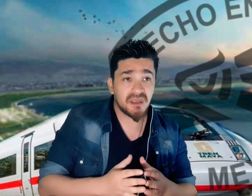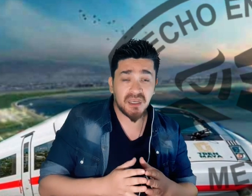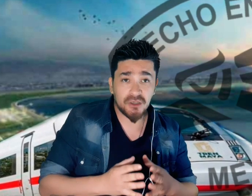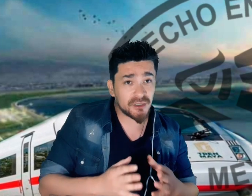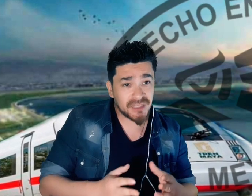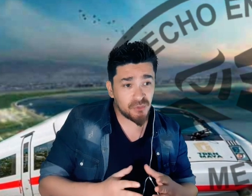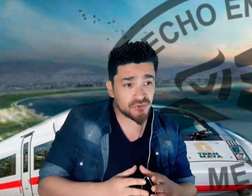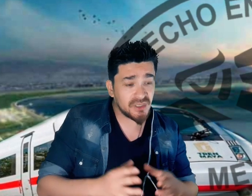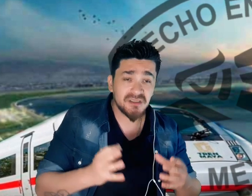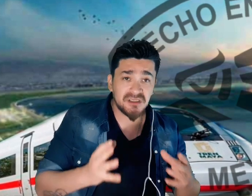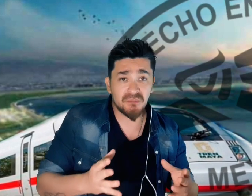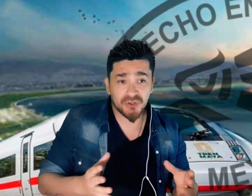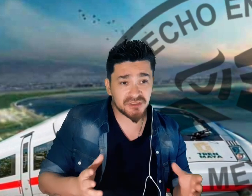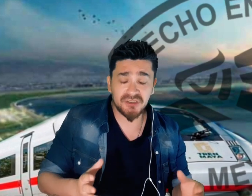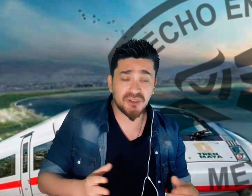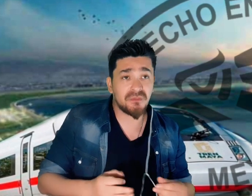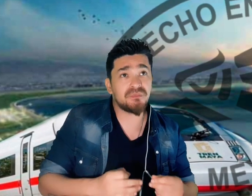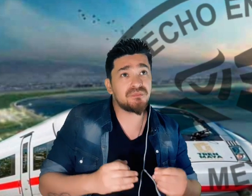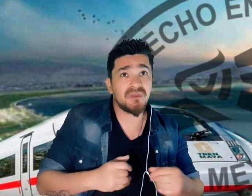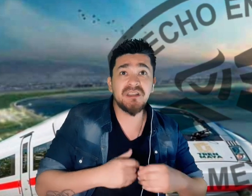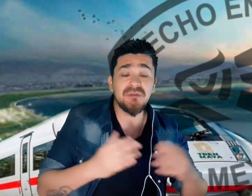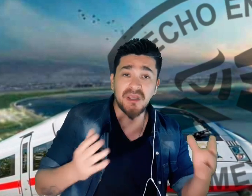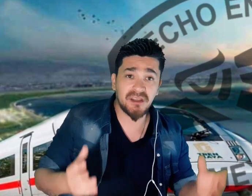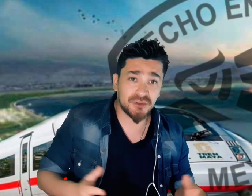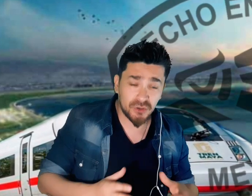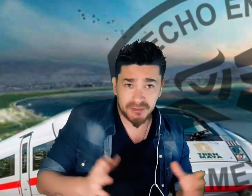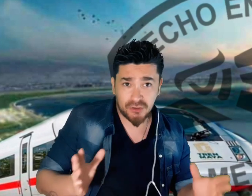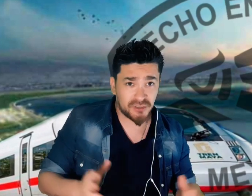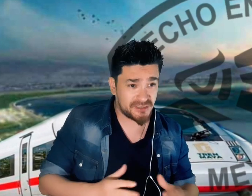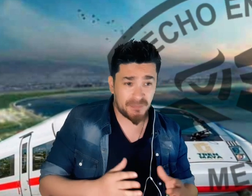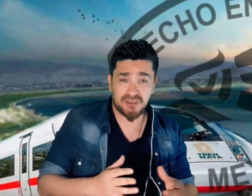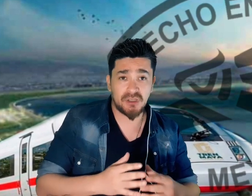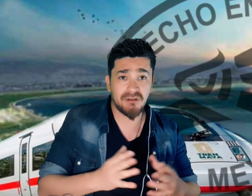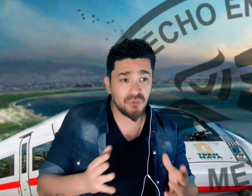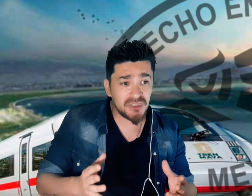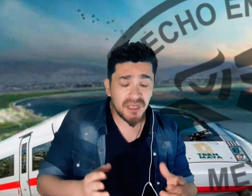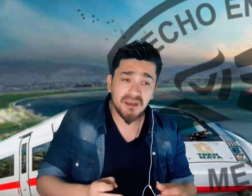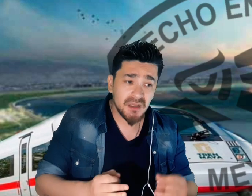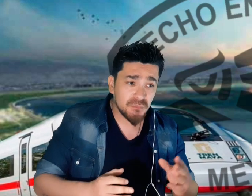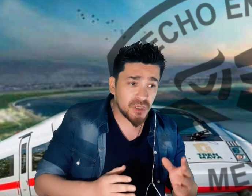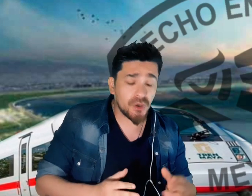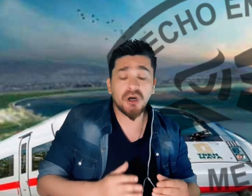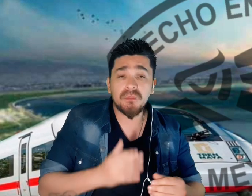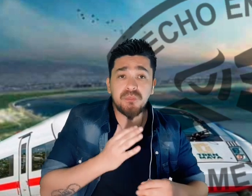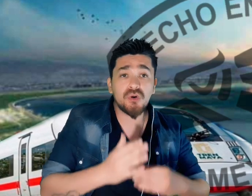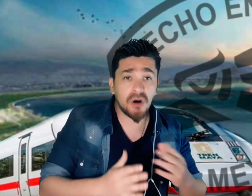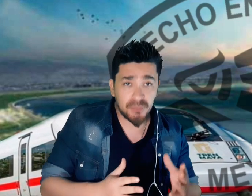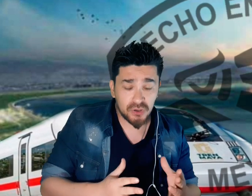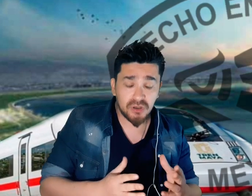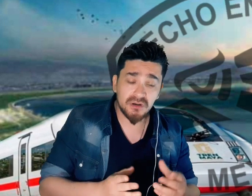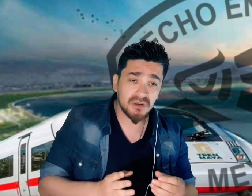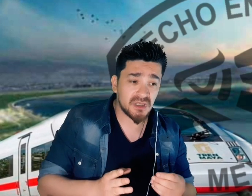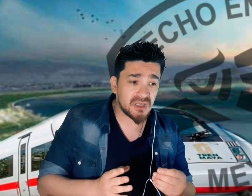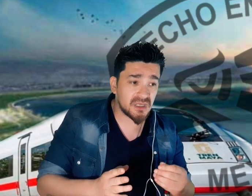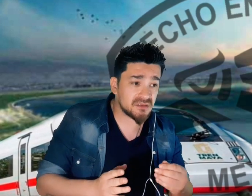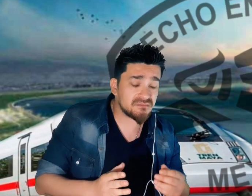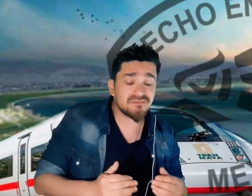falta. No estamos 100% libres de toda esta cosa que está pasando a nivel mundial, pero bueno, poco a